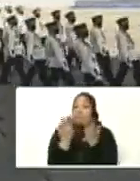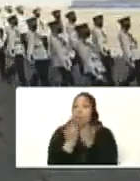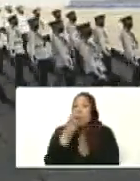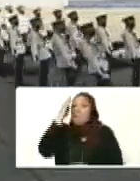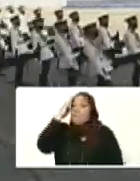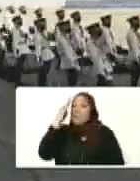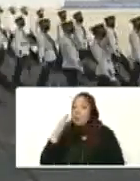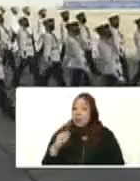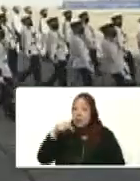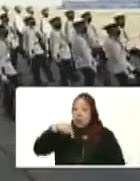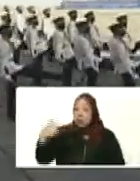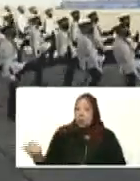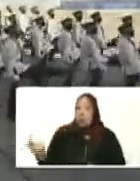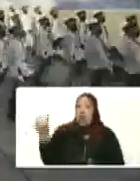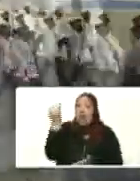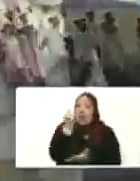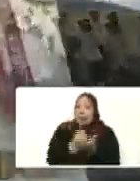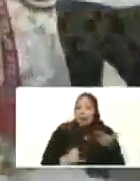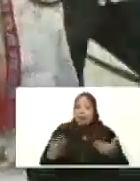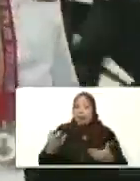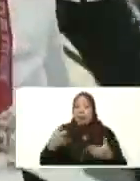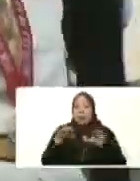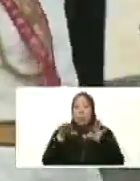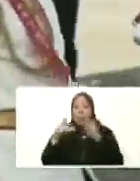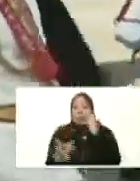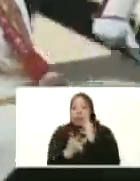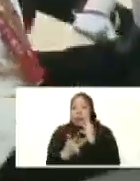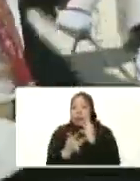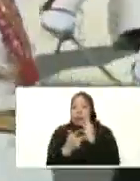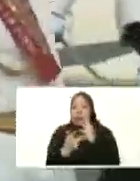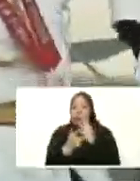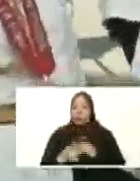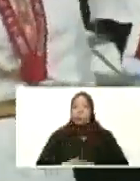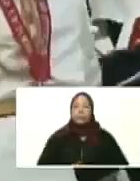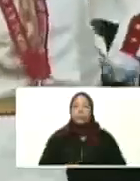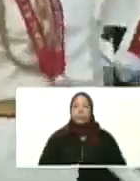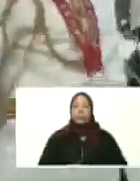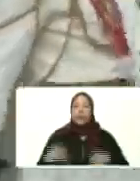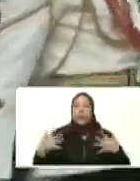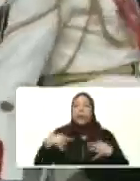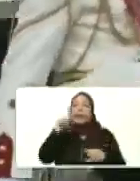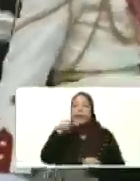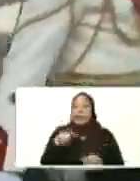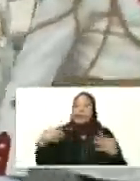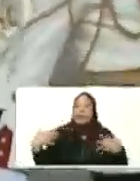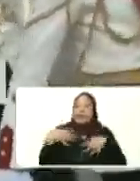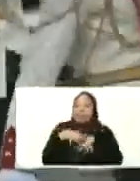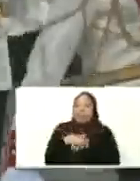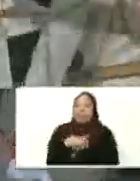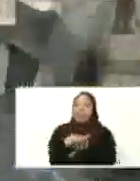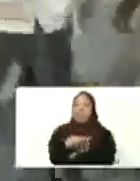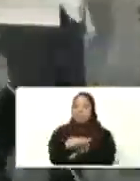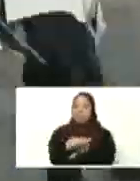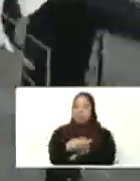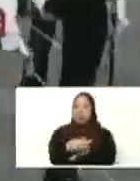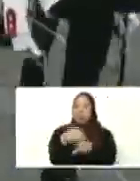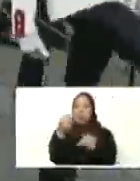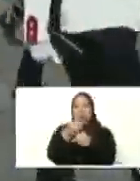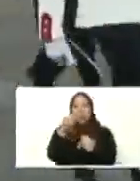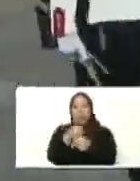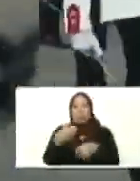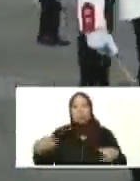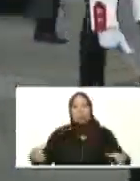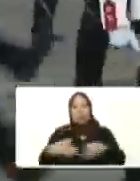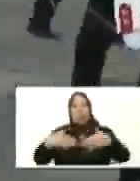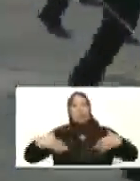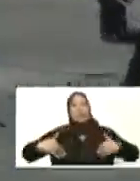militares adscritas al Centro de Estudio de Oficiales Técnicos. Integrando también esta formación, los oficiales del área